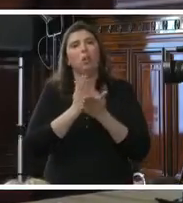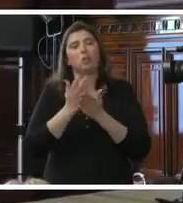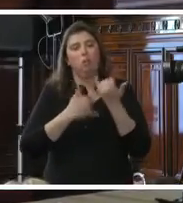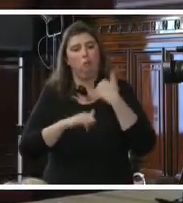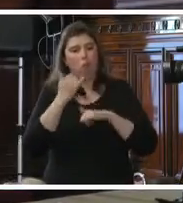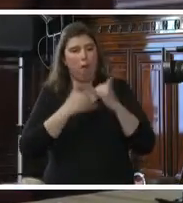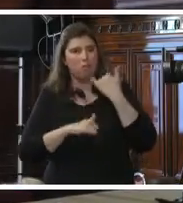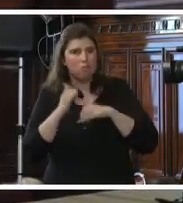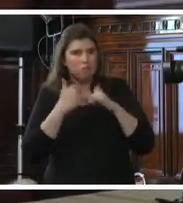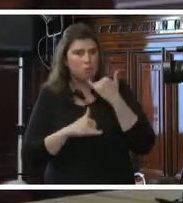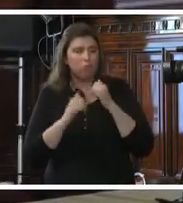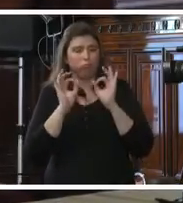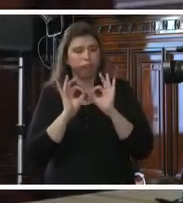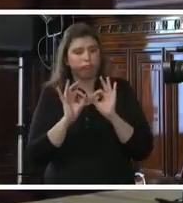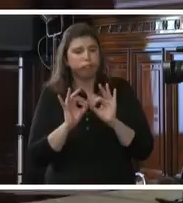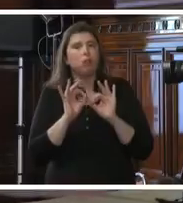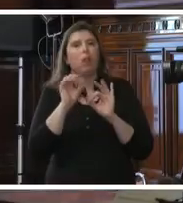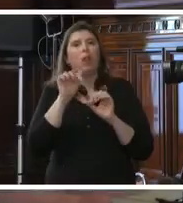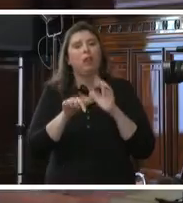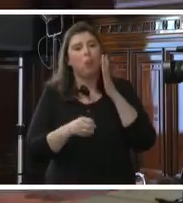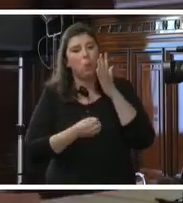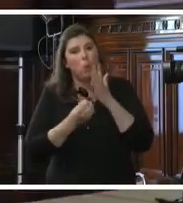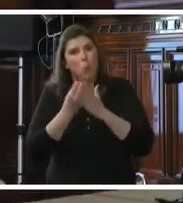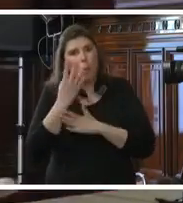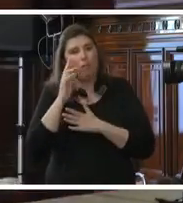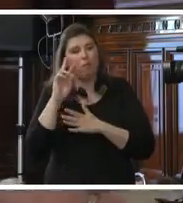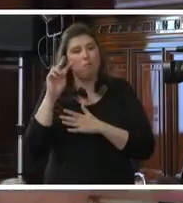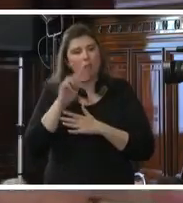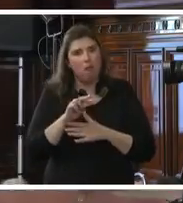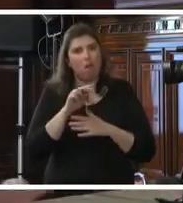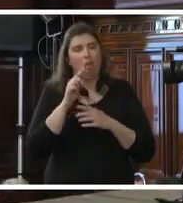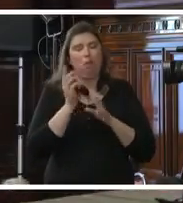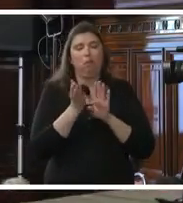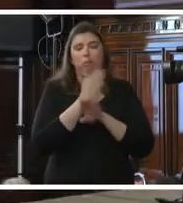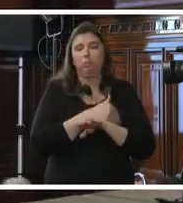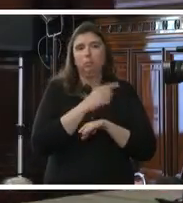teniendo muy en cuenta toda esta nueva oleada conservadora,